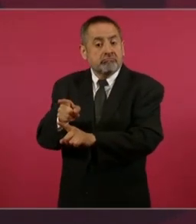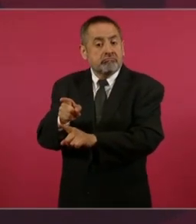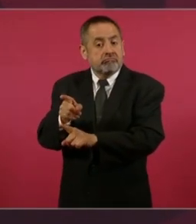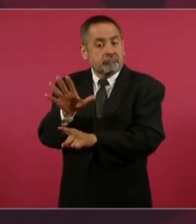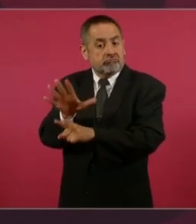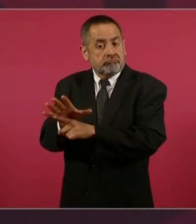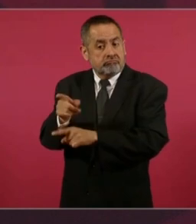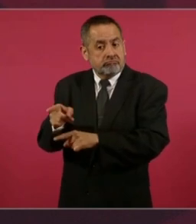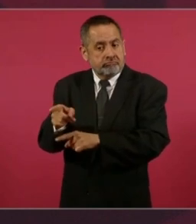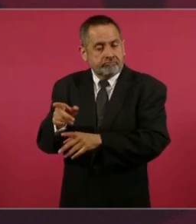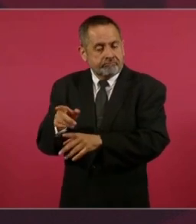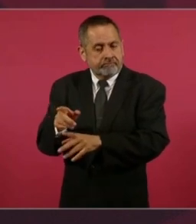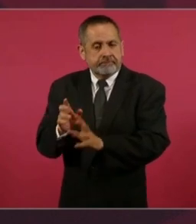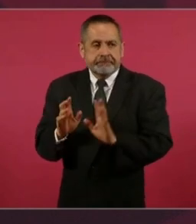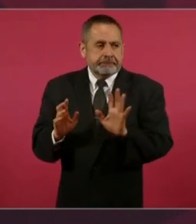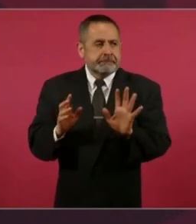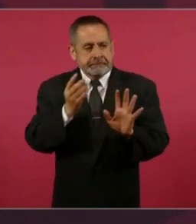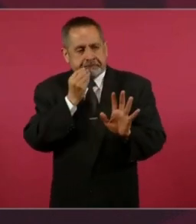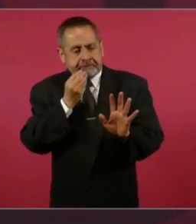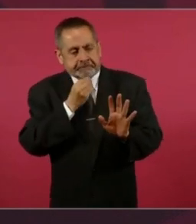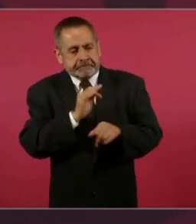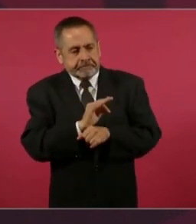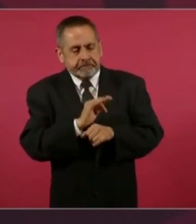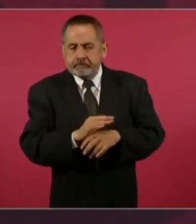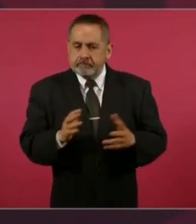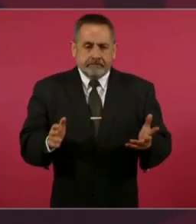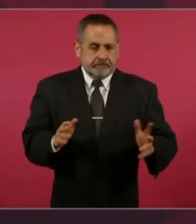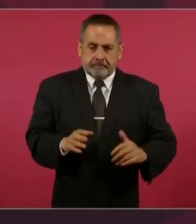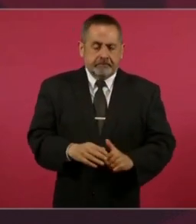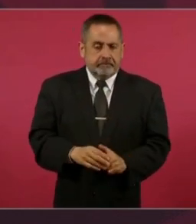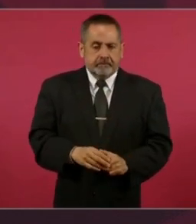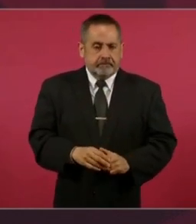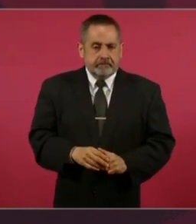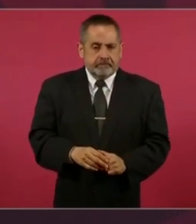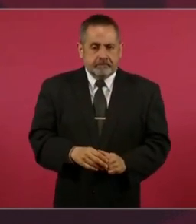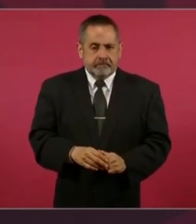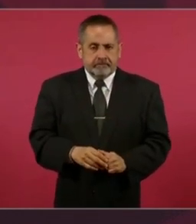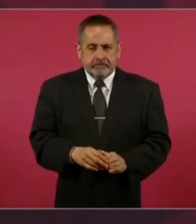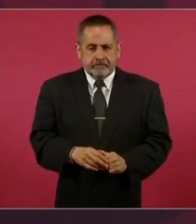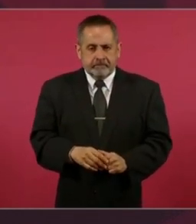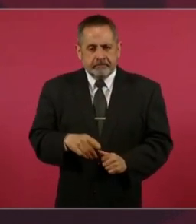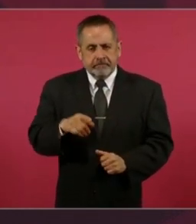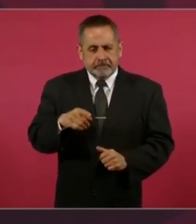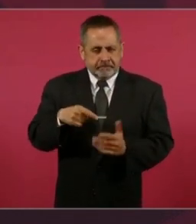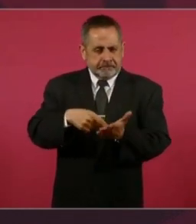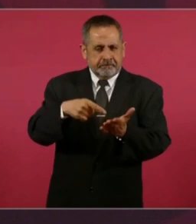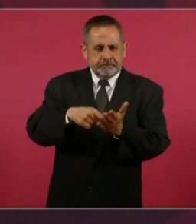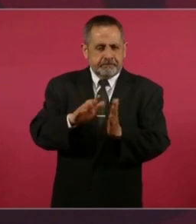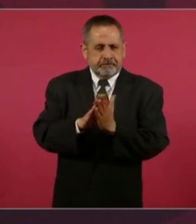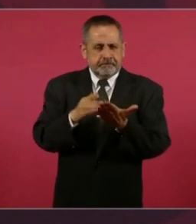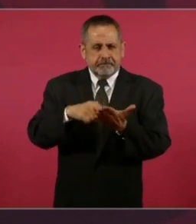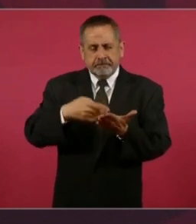y como se establece en la Biblia no hay